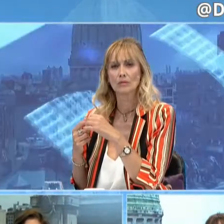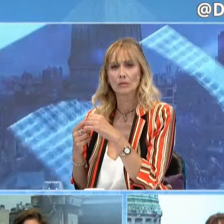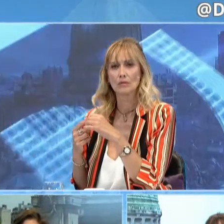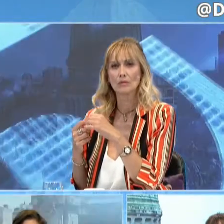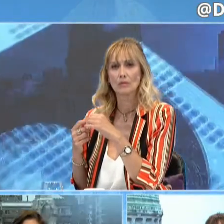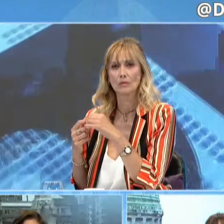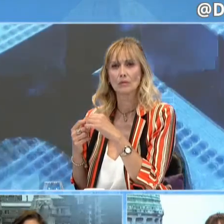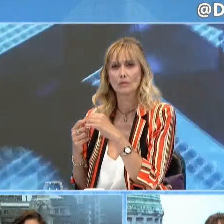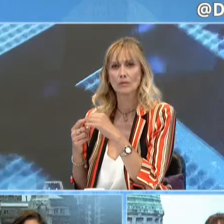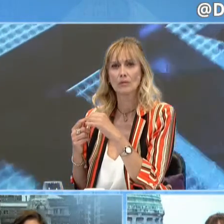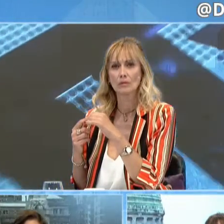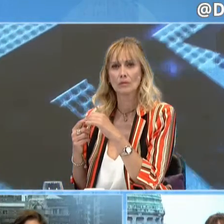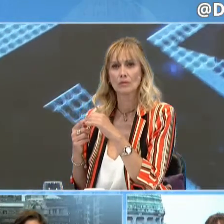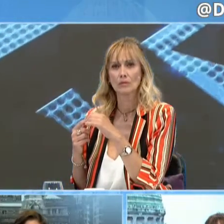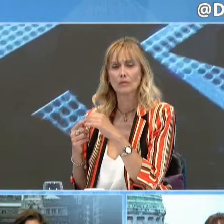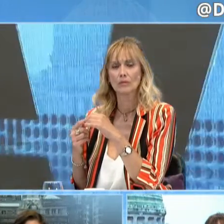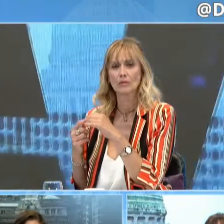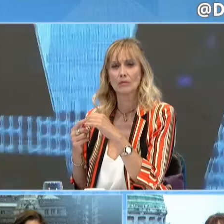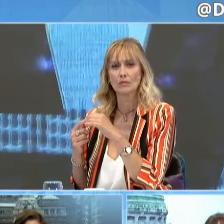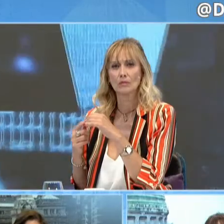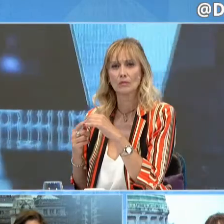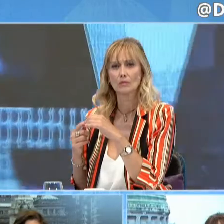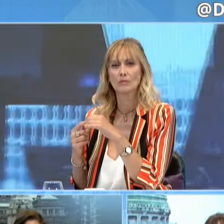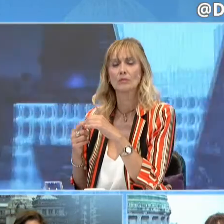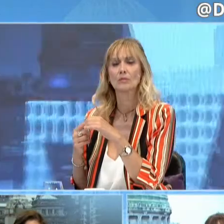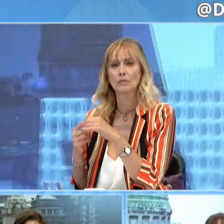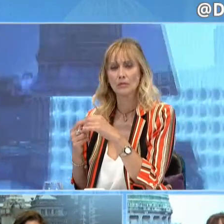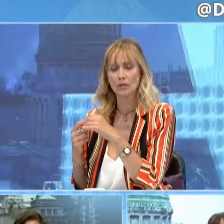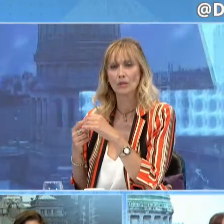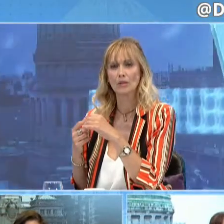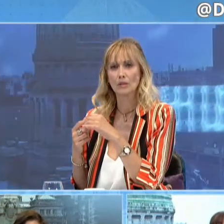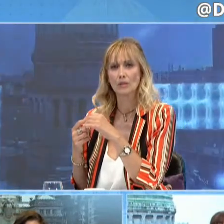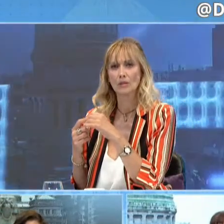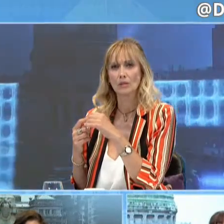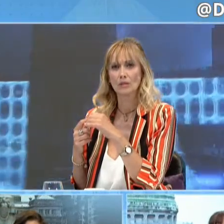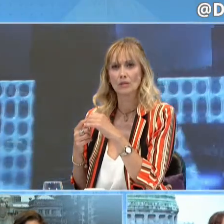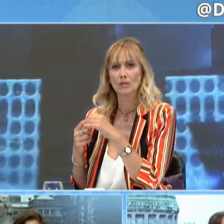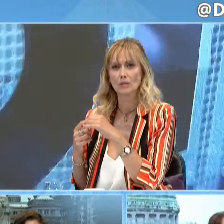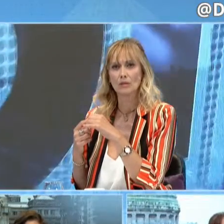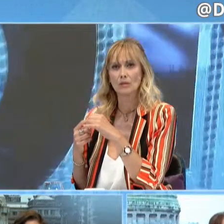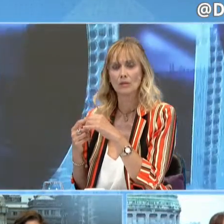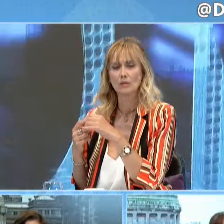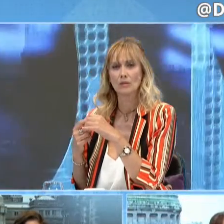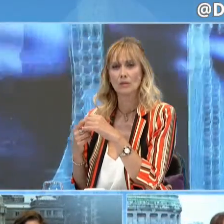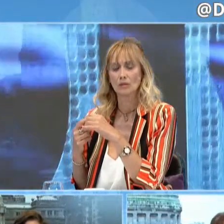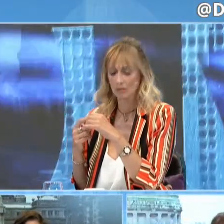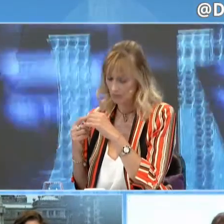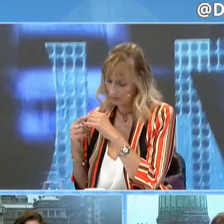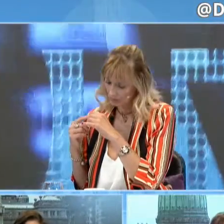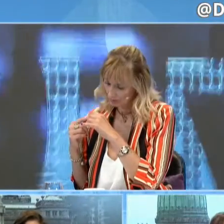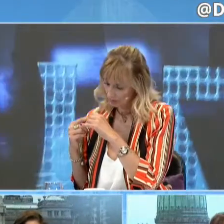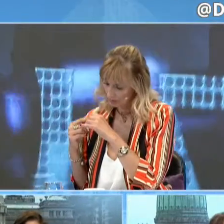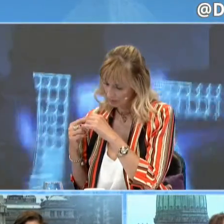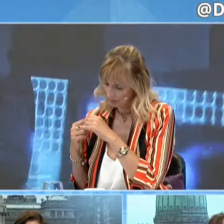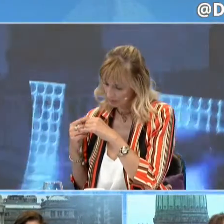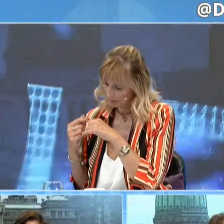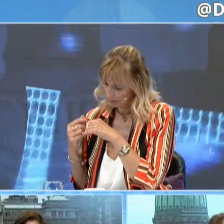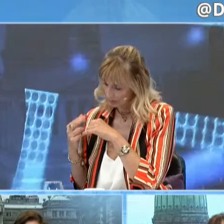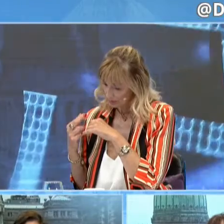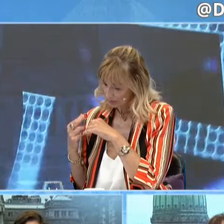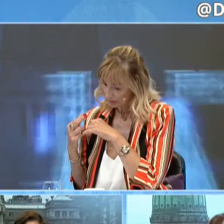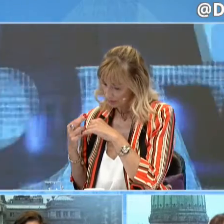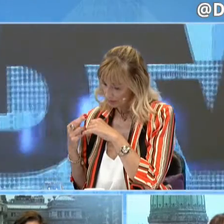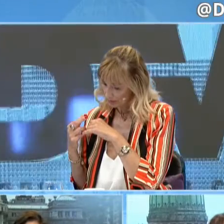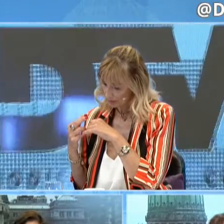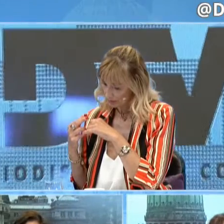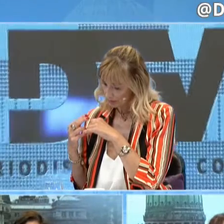la realidad, requiere ver las diferencias de unas provincias y otras. Sí. Requiere conocer cómo están haciendo otros países,